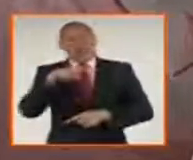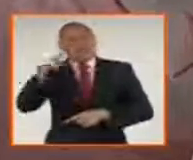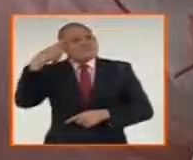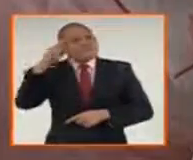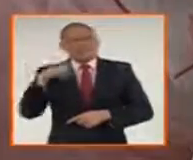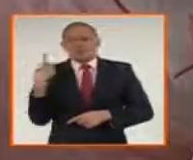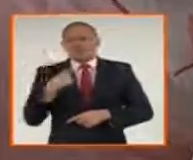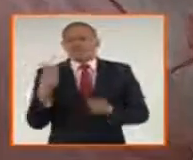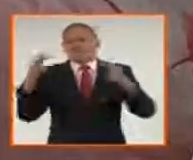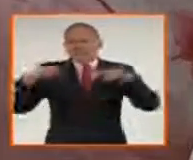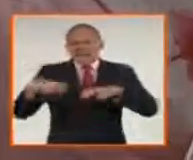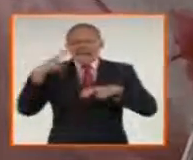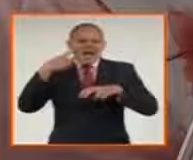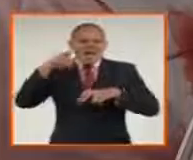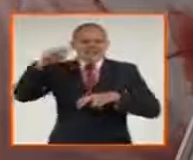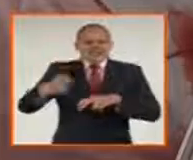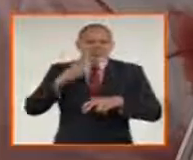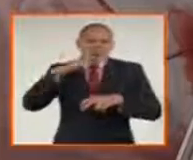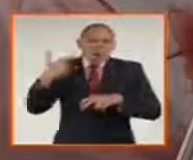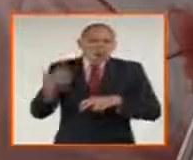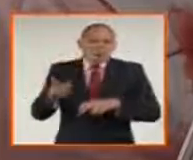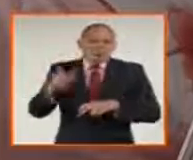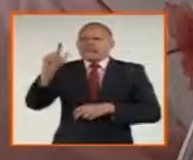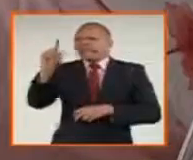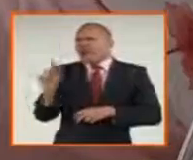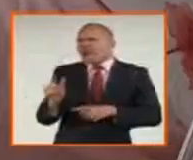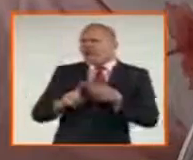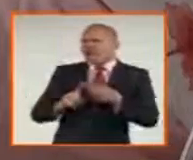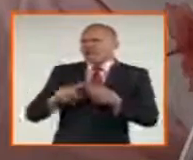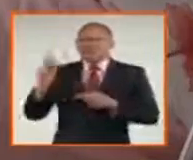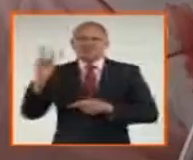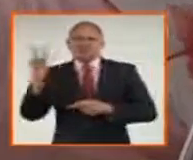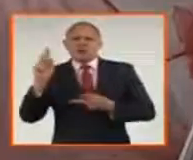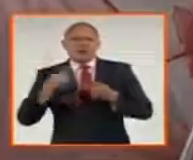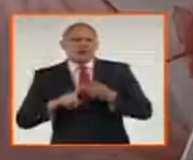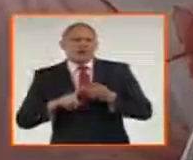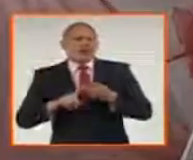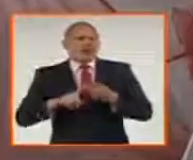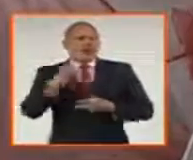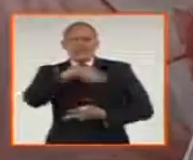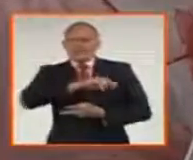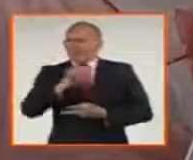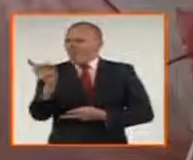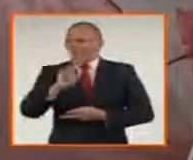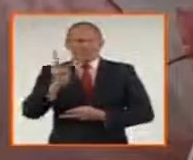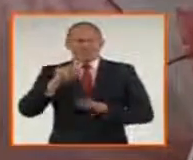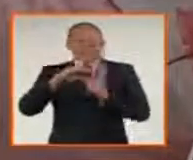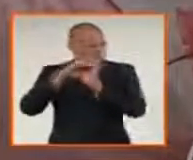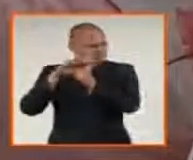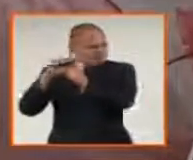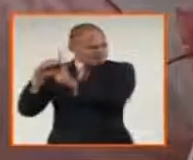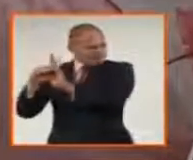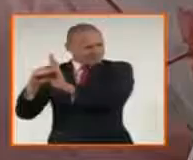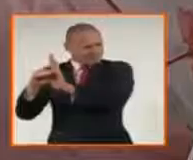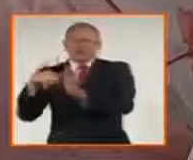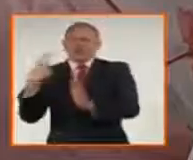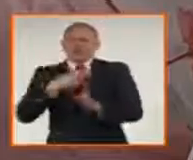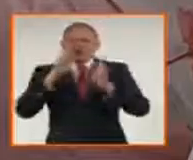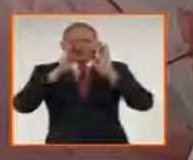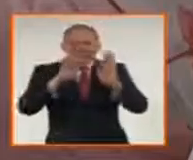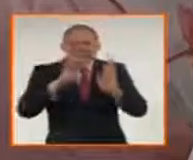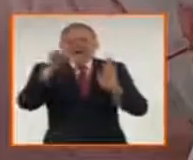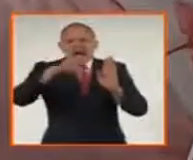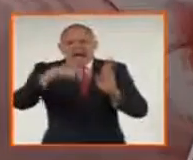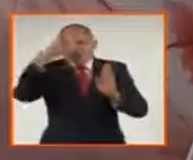ley en Venezuela, la ley en cualquier otro país y fueron conformando, ajustando leyes de las experiencias de otros países o